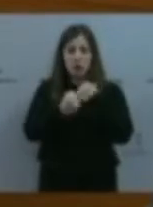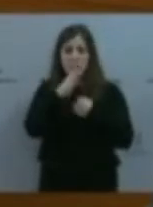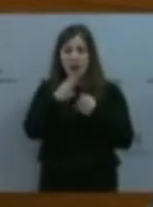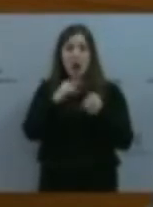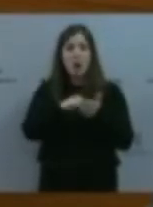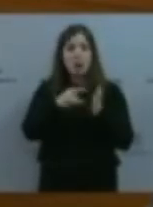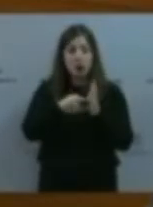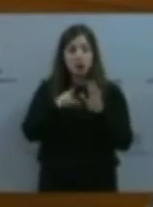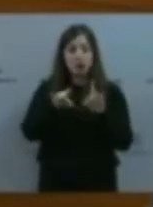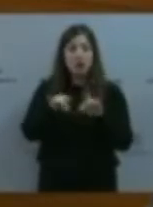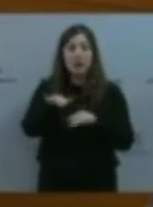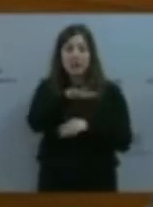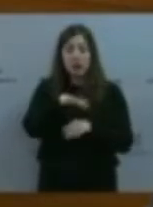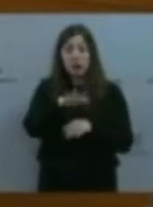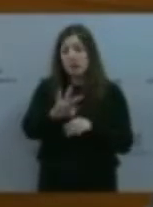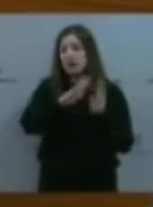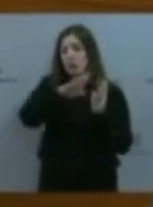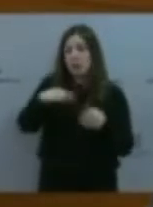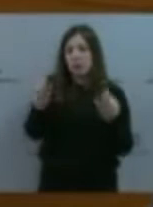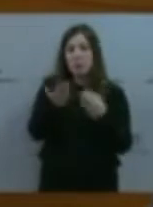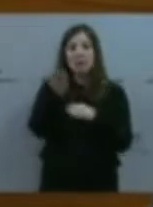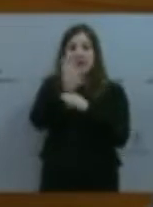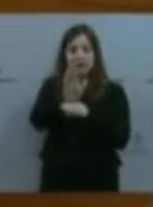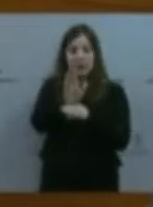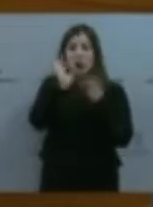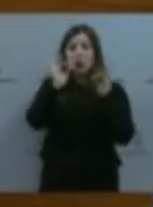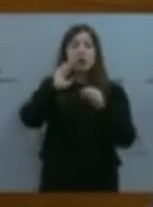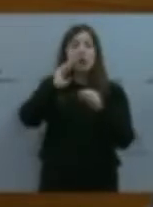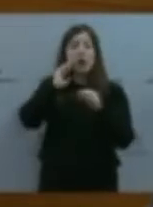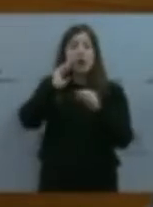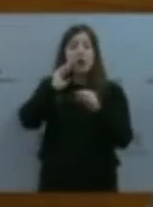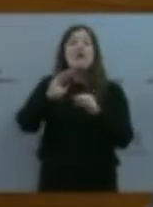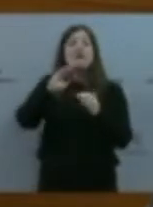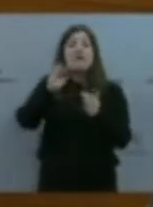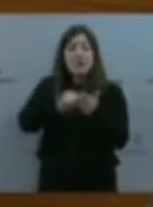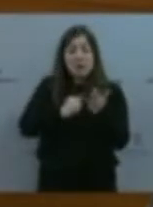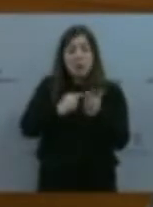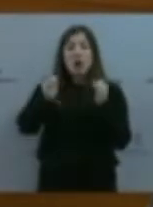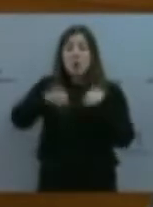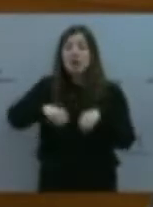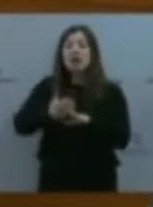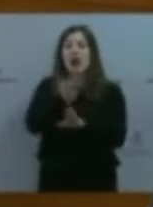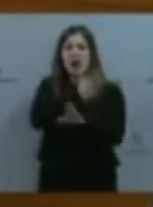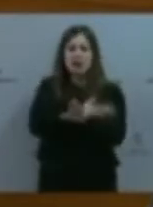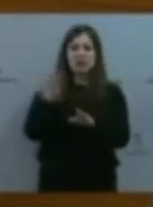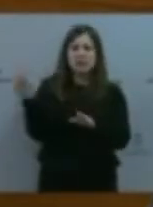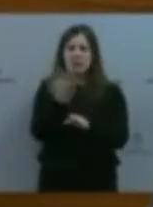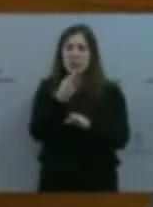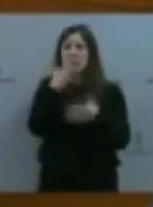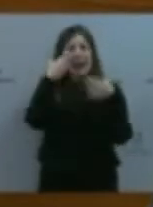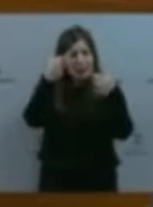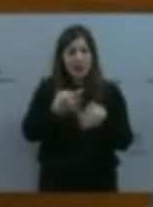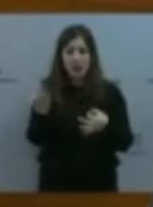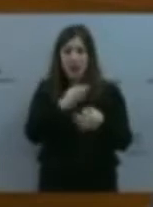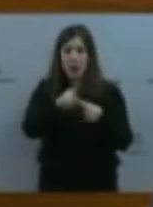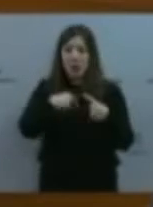se presente antes de la firma de los convenios el proyecto técnico completo, de forma y manera que se garanticen que luego no vamos a recibir o no va a haber problemas, que